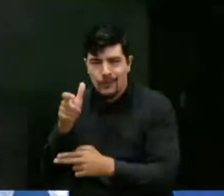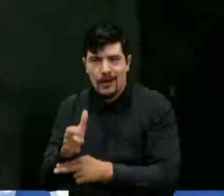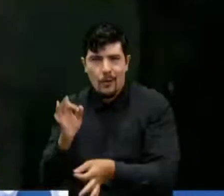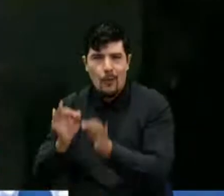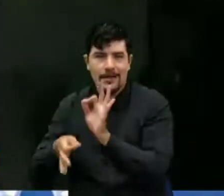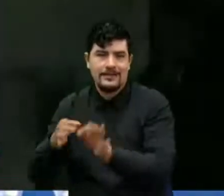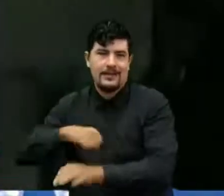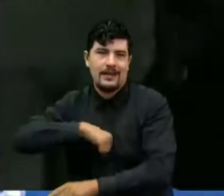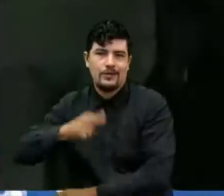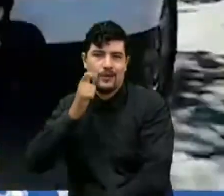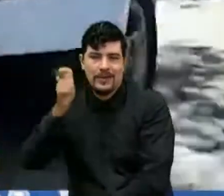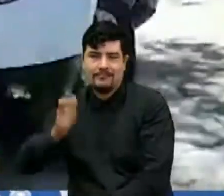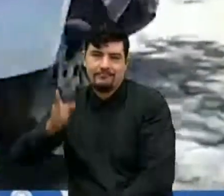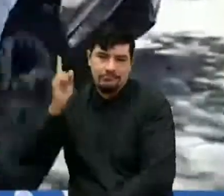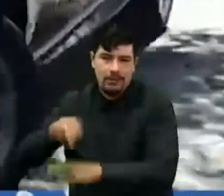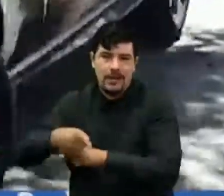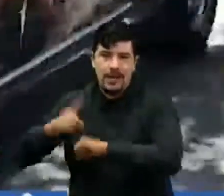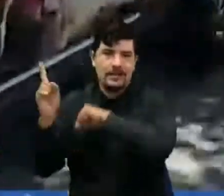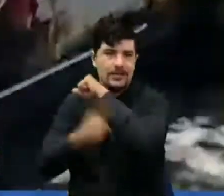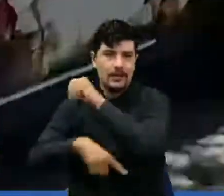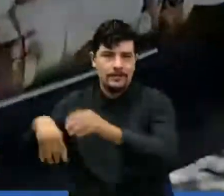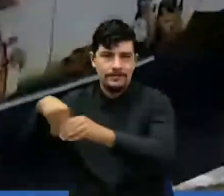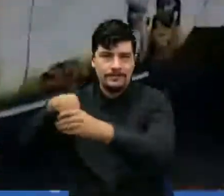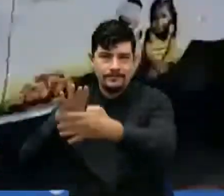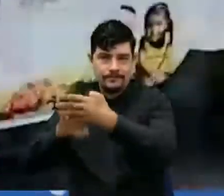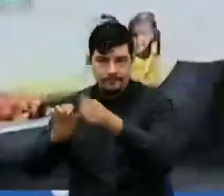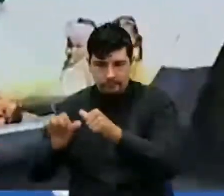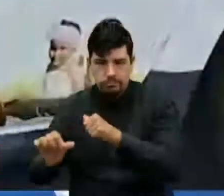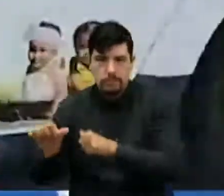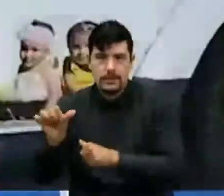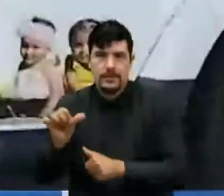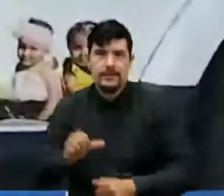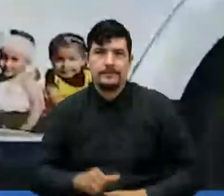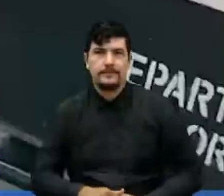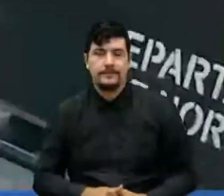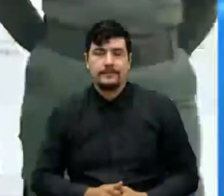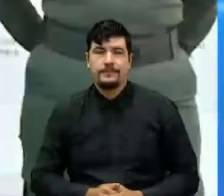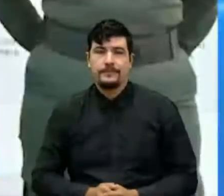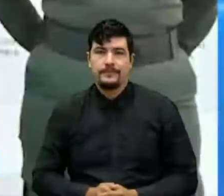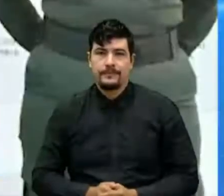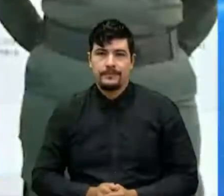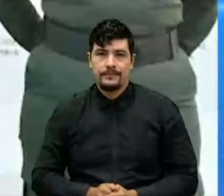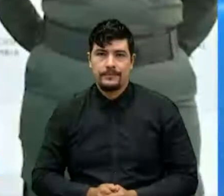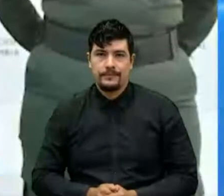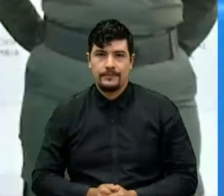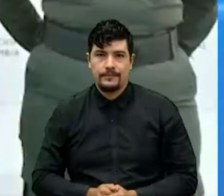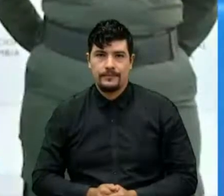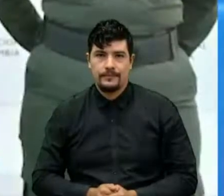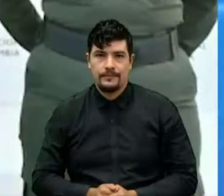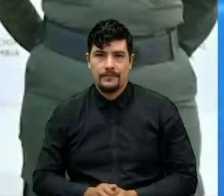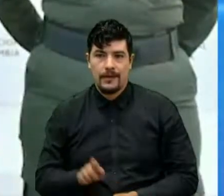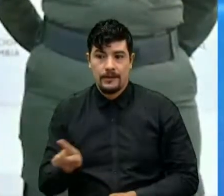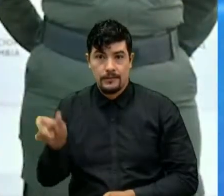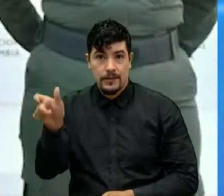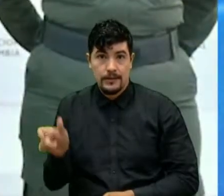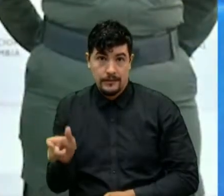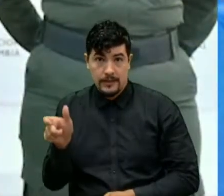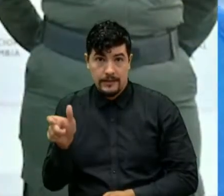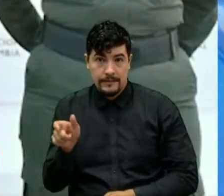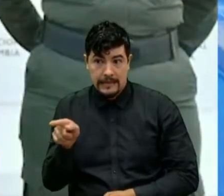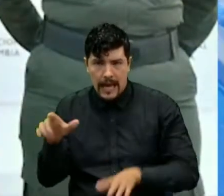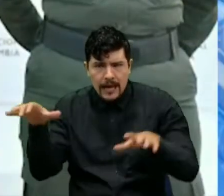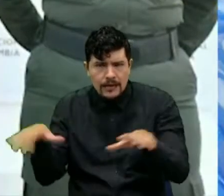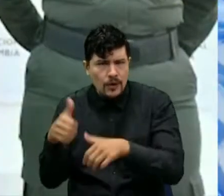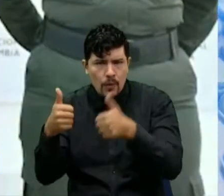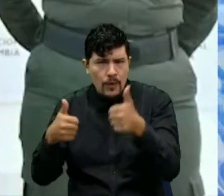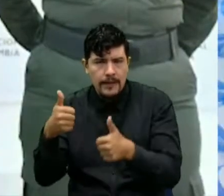le dictó medida de aseguramiento en centro carcelario. Este sujeto, como modus operandi en la investigación,